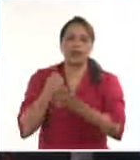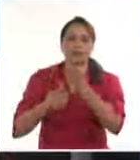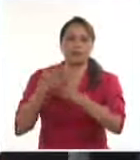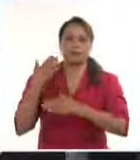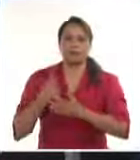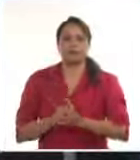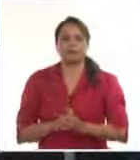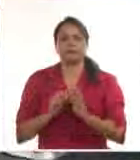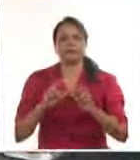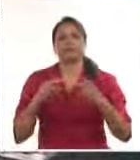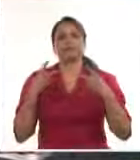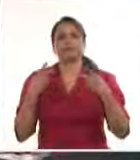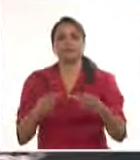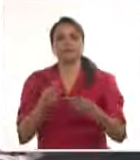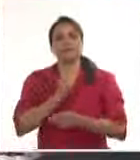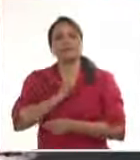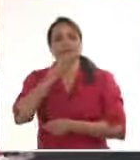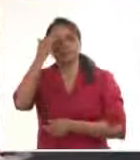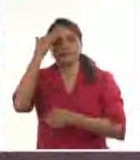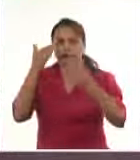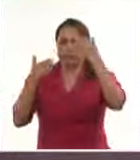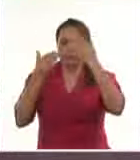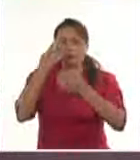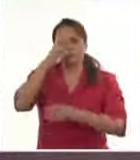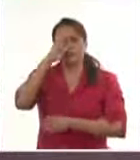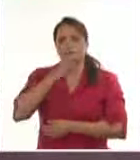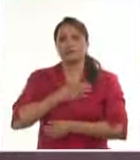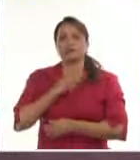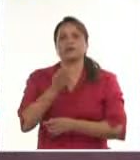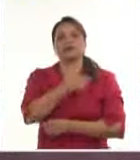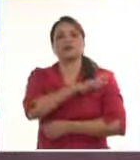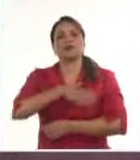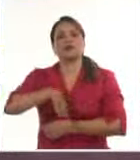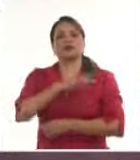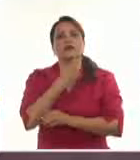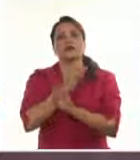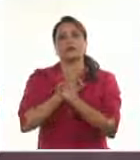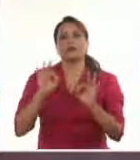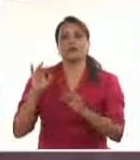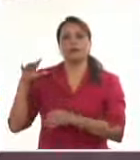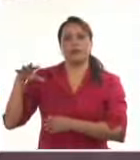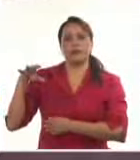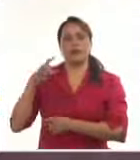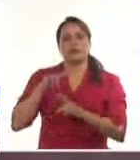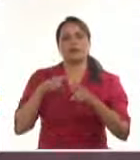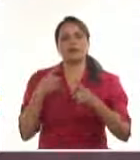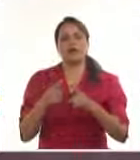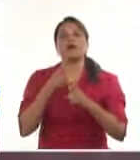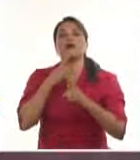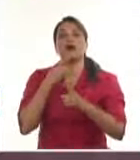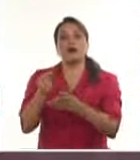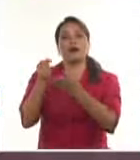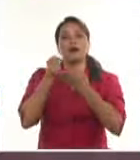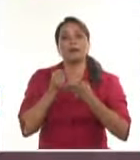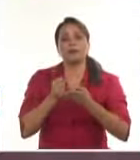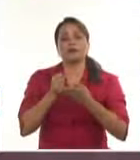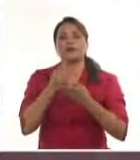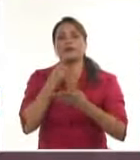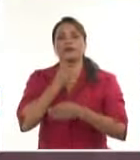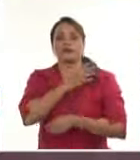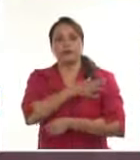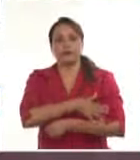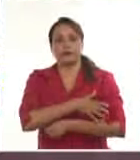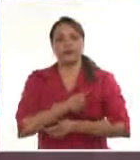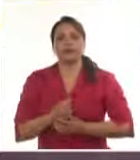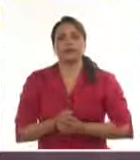vez más, quiero agradecer a Cuba, a su pueblo, en especial al pueblo Pinar del Río, por todo el apoyo a nuestra causa.